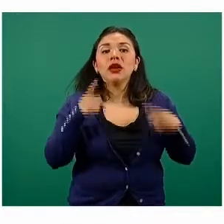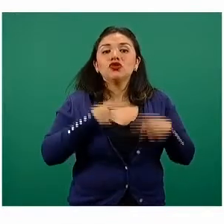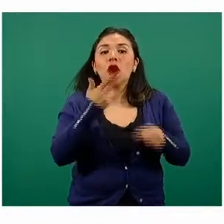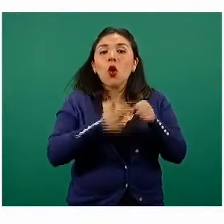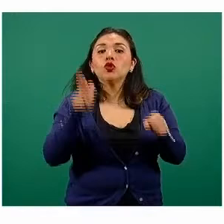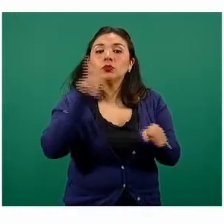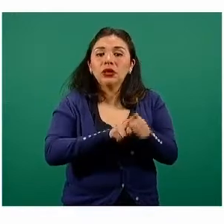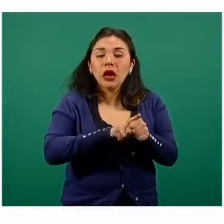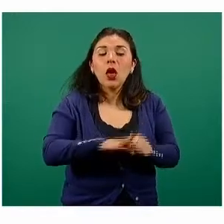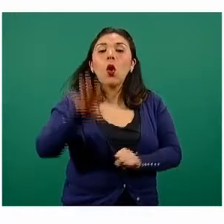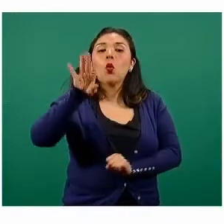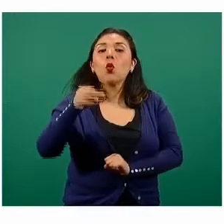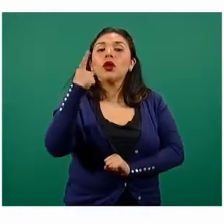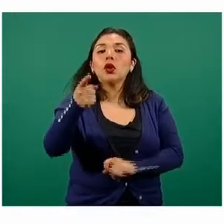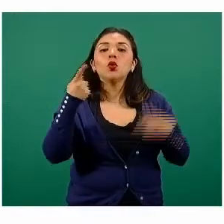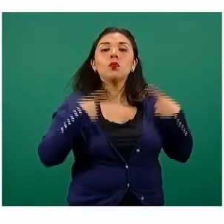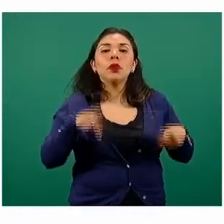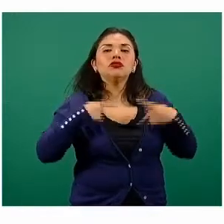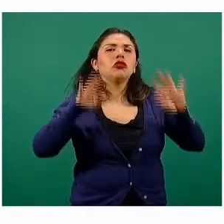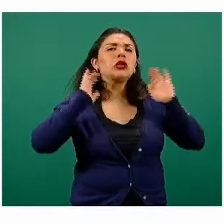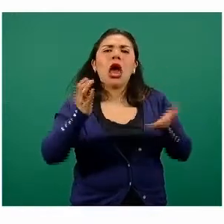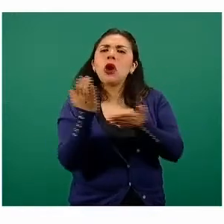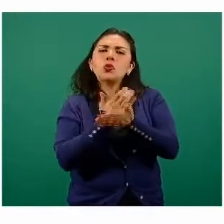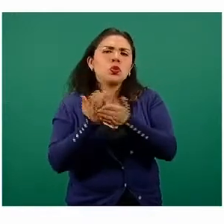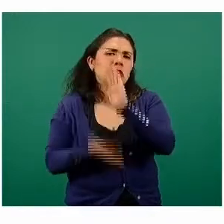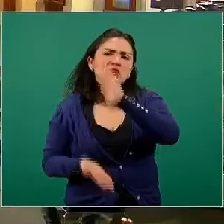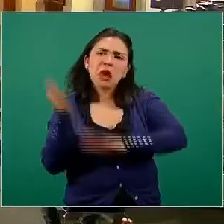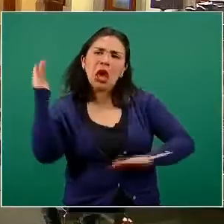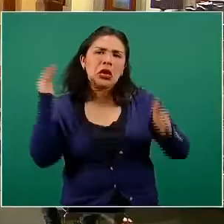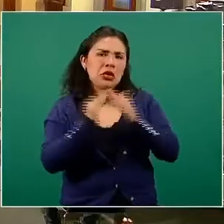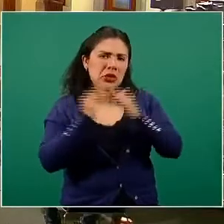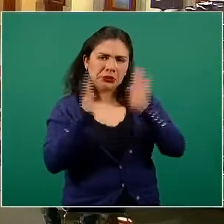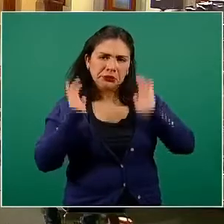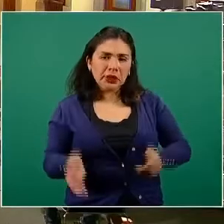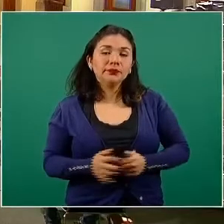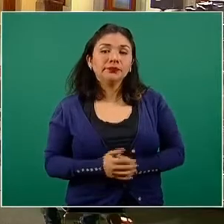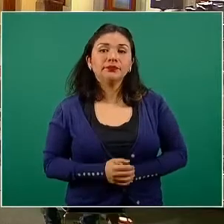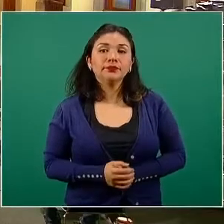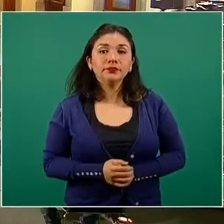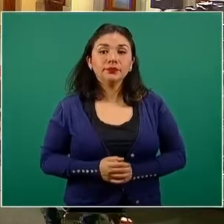y 41 que han sido ya dados de alta. La siguiente, por favor.